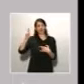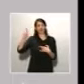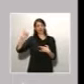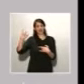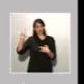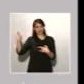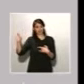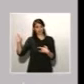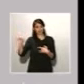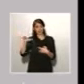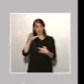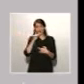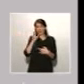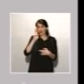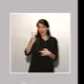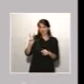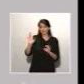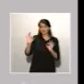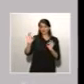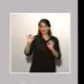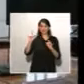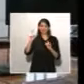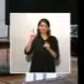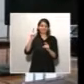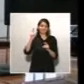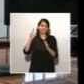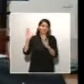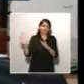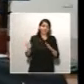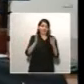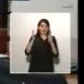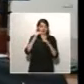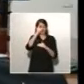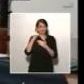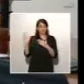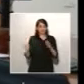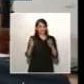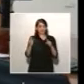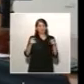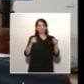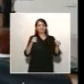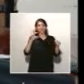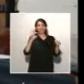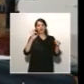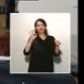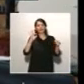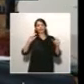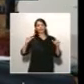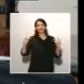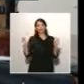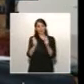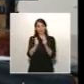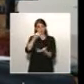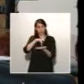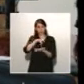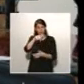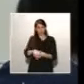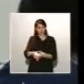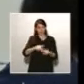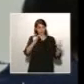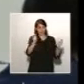están viendo son, precisamente, imágenes de las reuniones que hoy han tenido lugar en